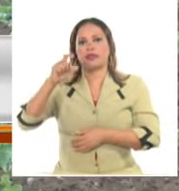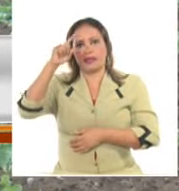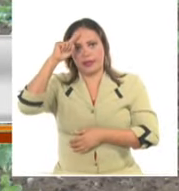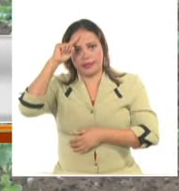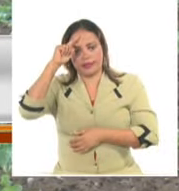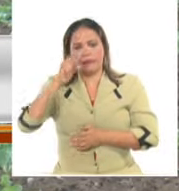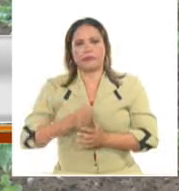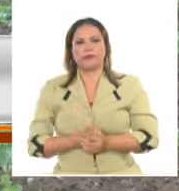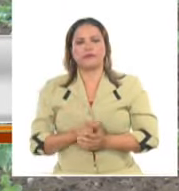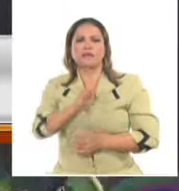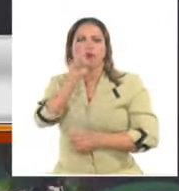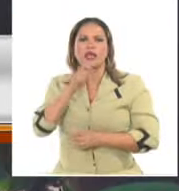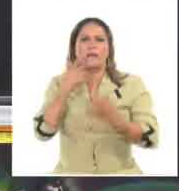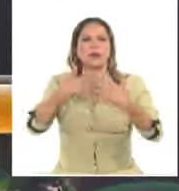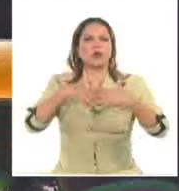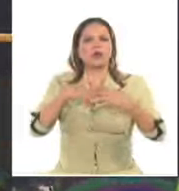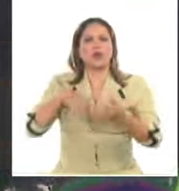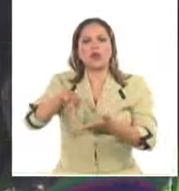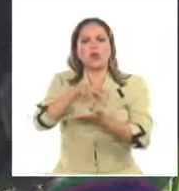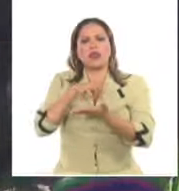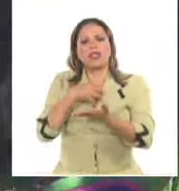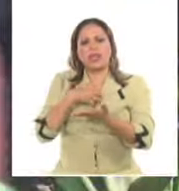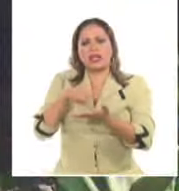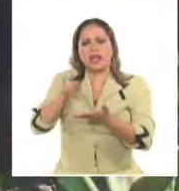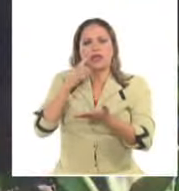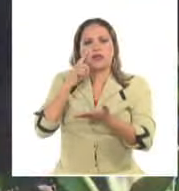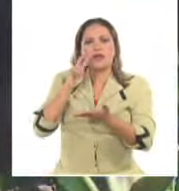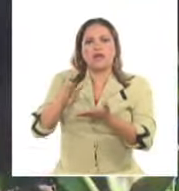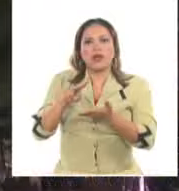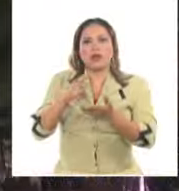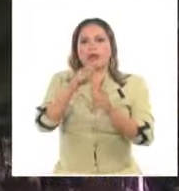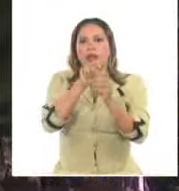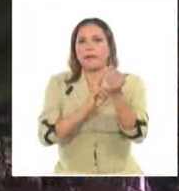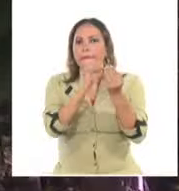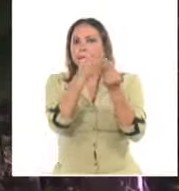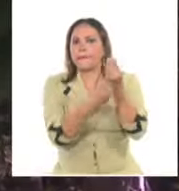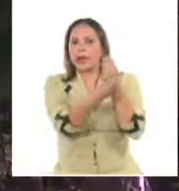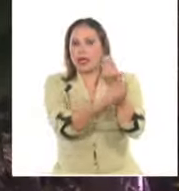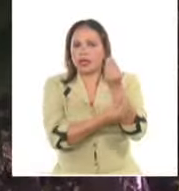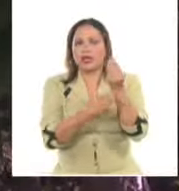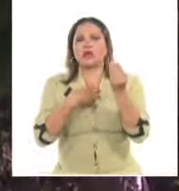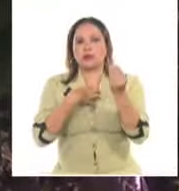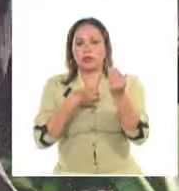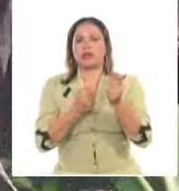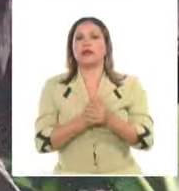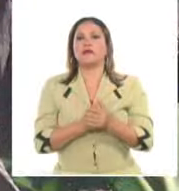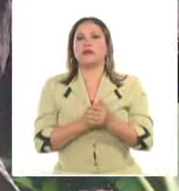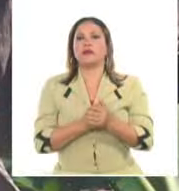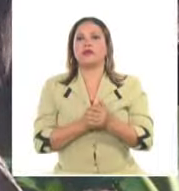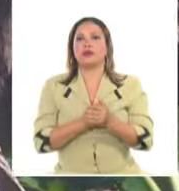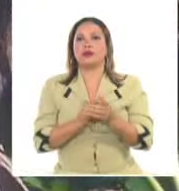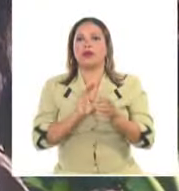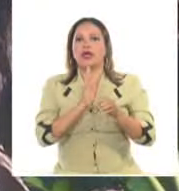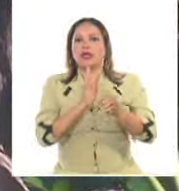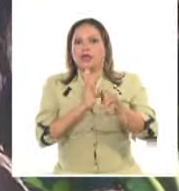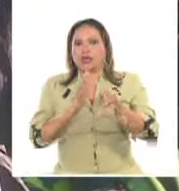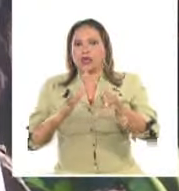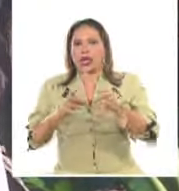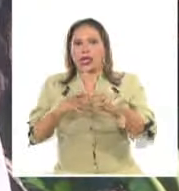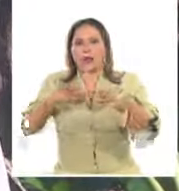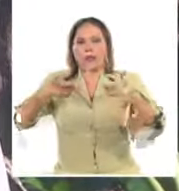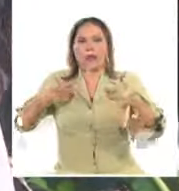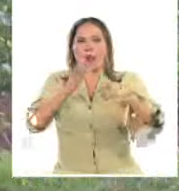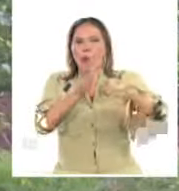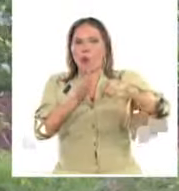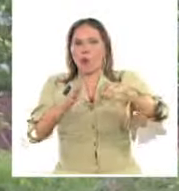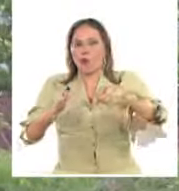qué producciones tienen aquí? Por ejemplo, ahora vemos que están cortando el plátano. Ahora tenemos plátano, tenemos repollo, tenemos